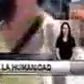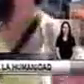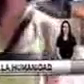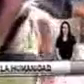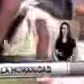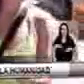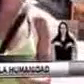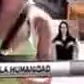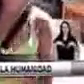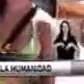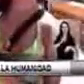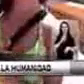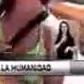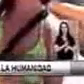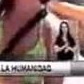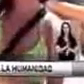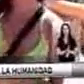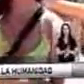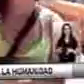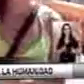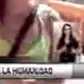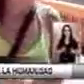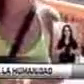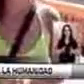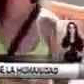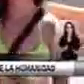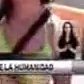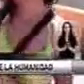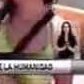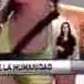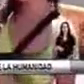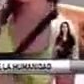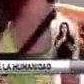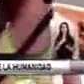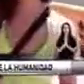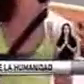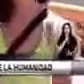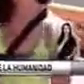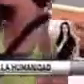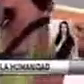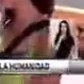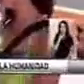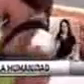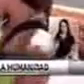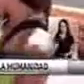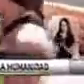Caminando por Puerto Rico, por las calles de San Juan, el calor insoportable. Pero miren lo que encontramos.